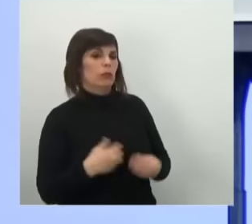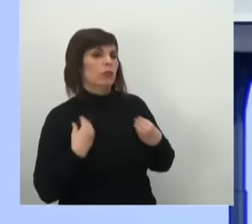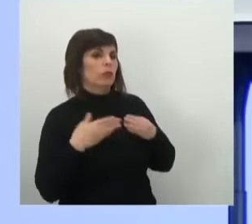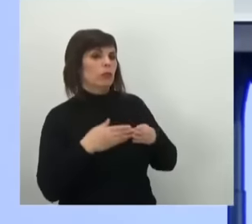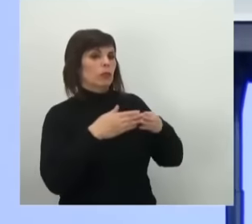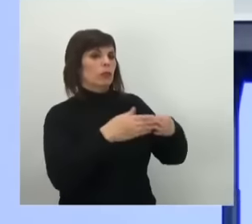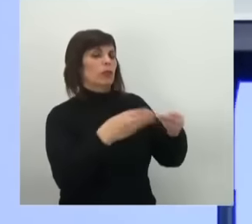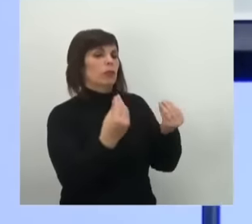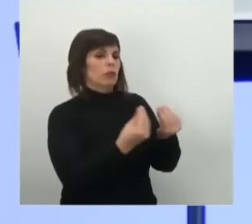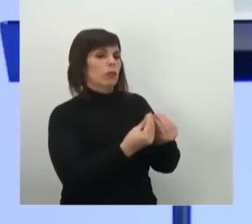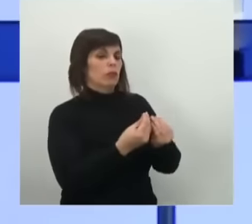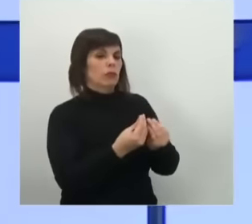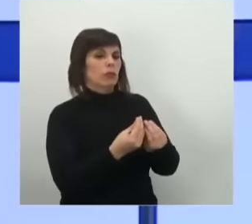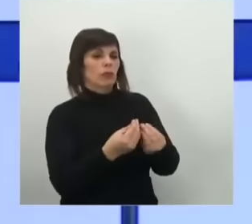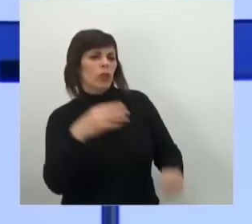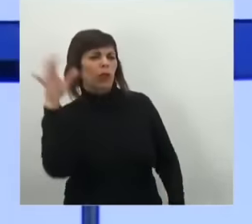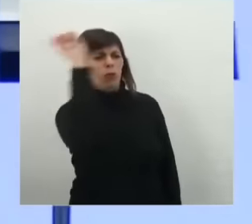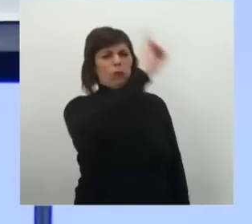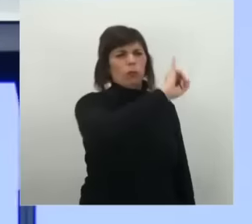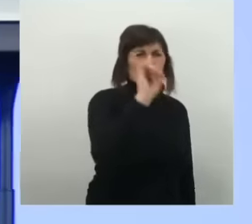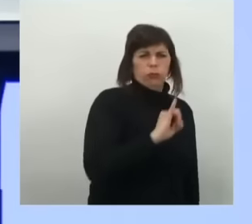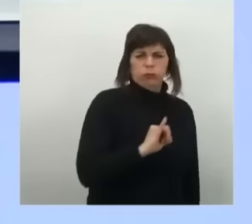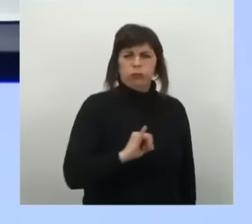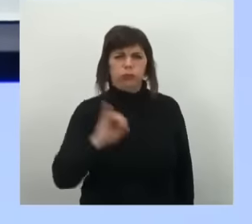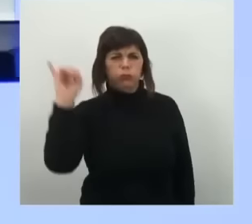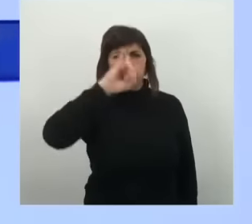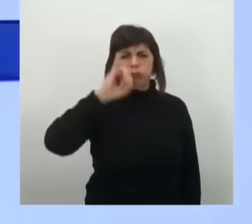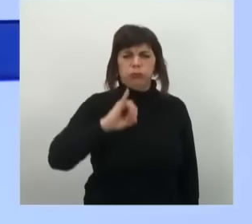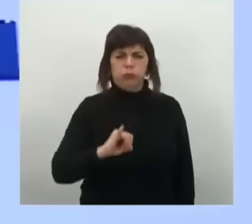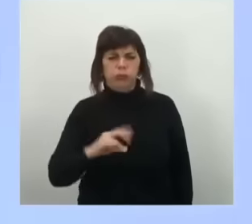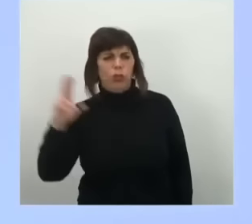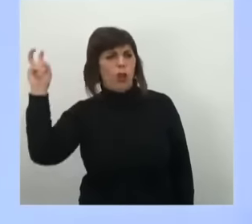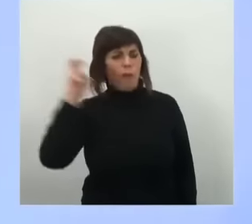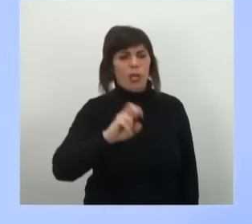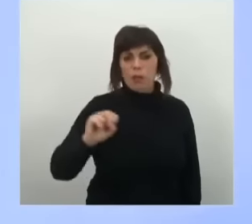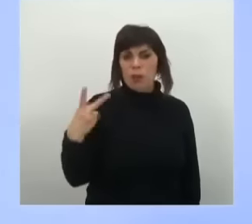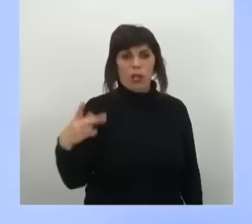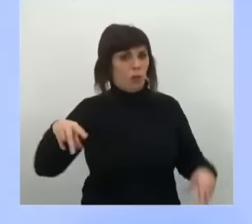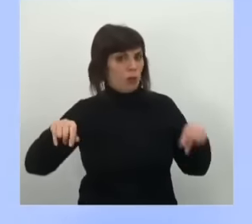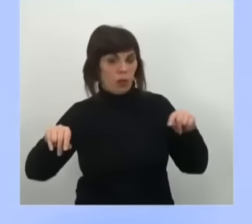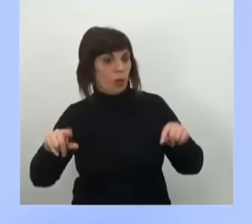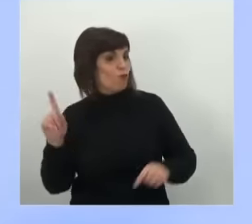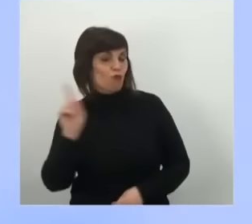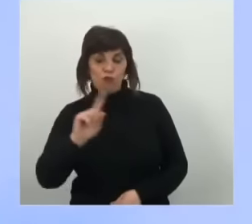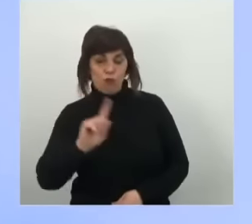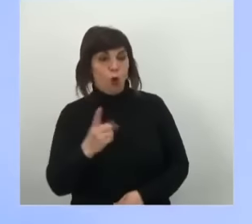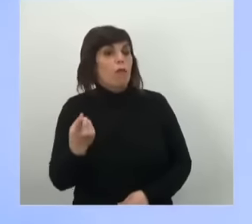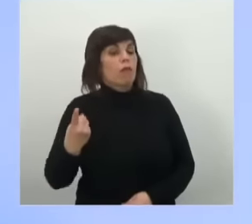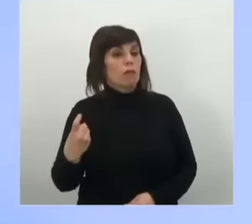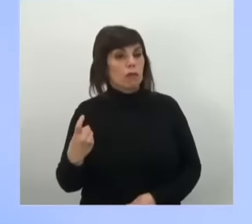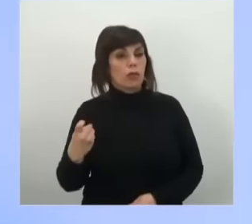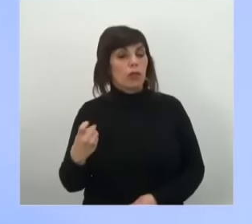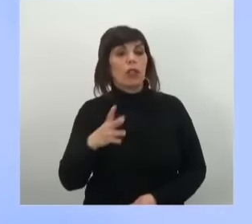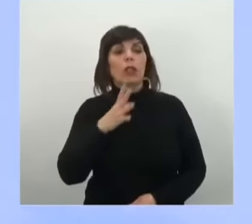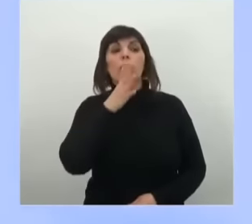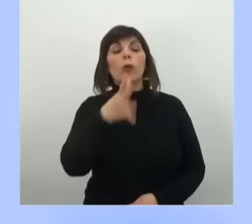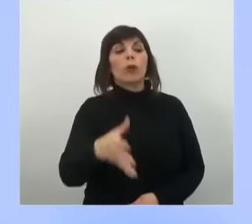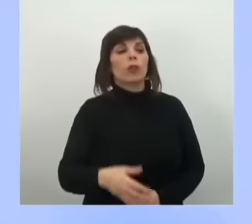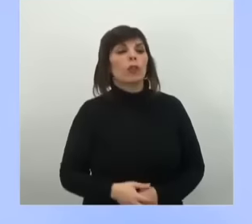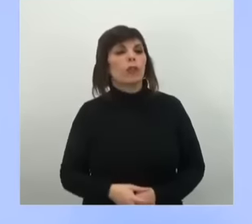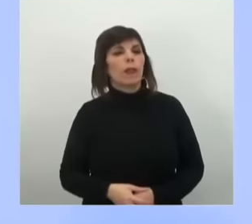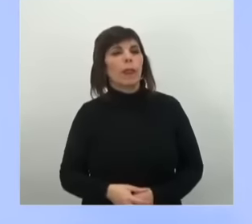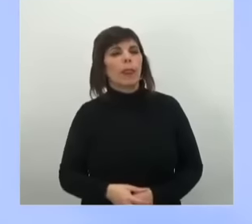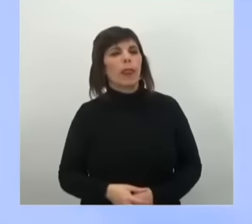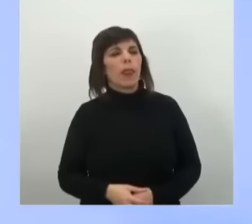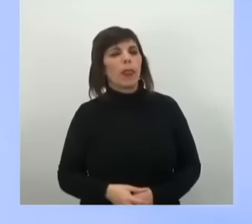en la barca las tormentas no vienen en vano las tormentas son necesarias y sabe por qué Porque